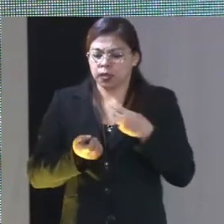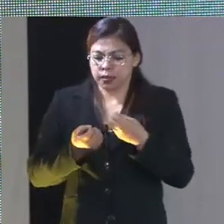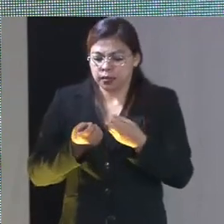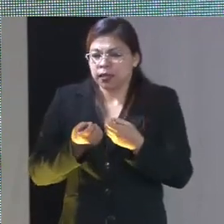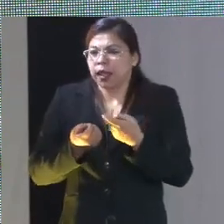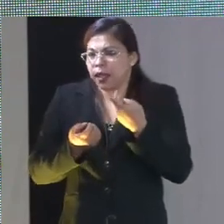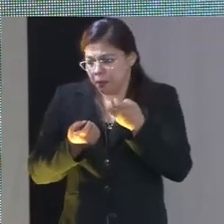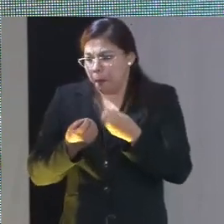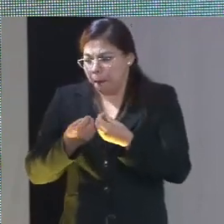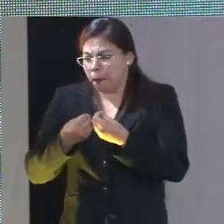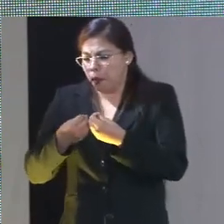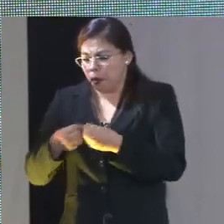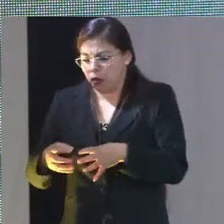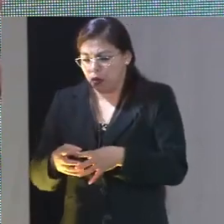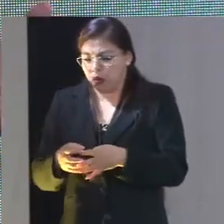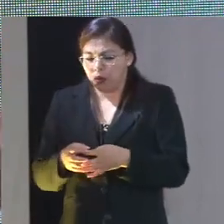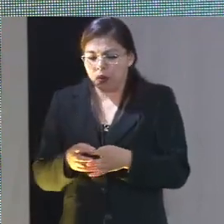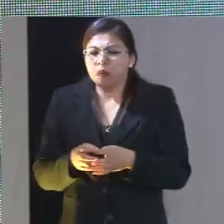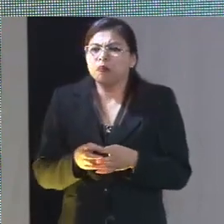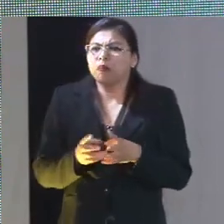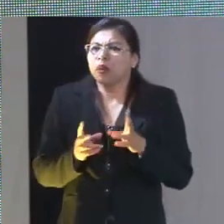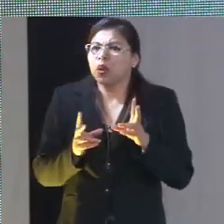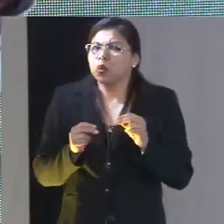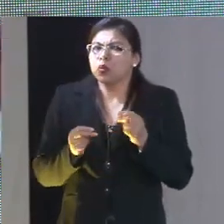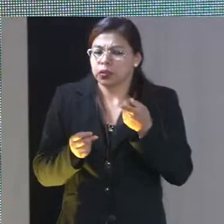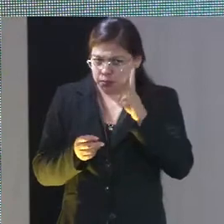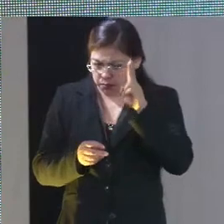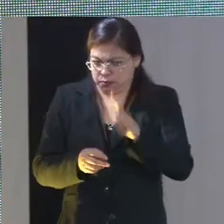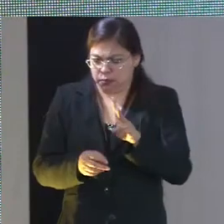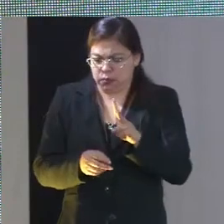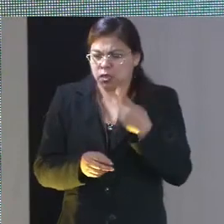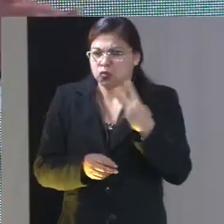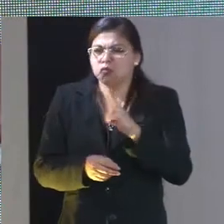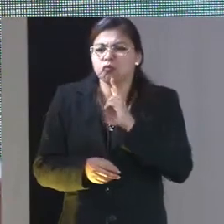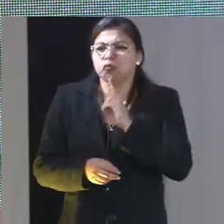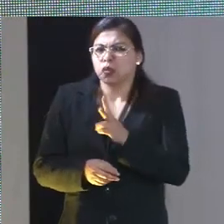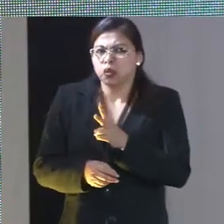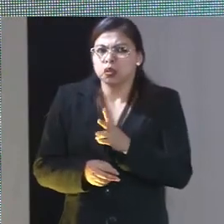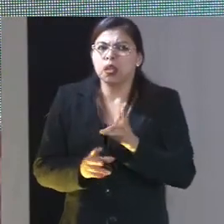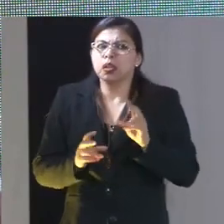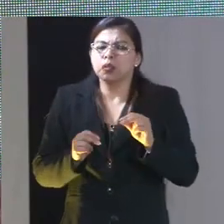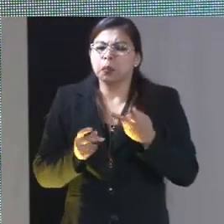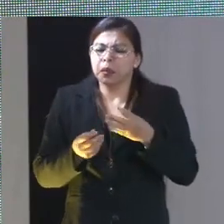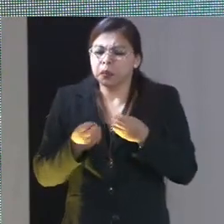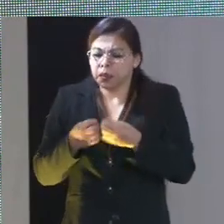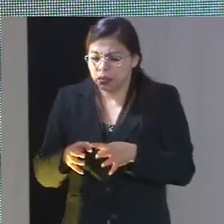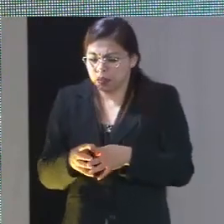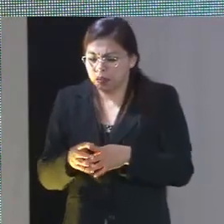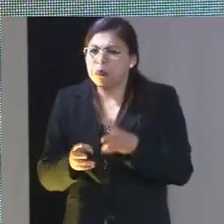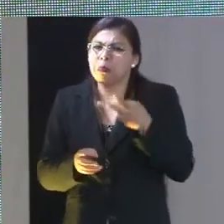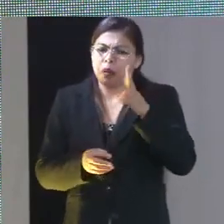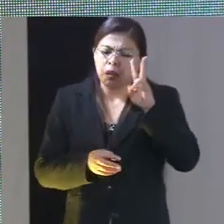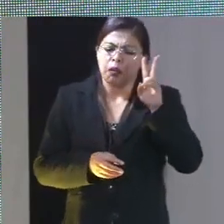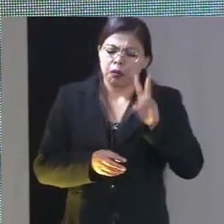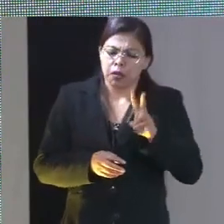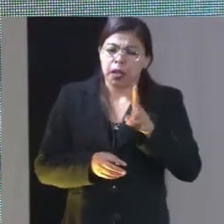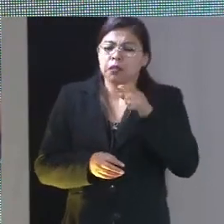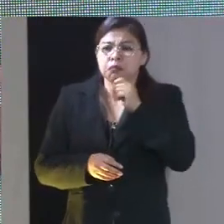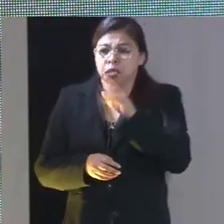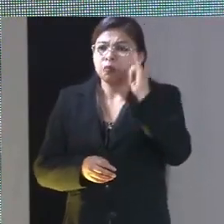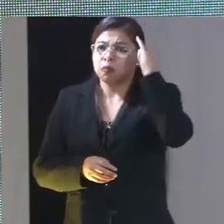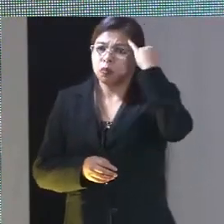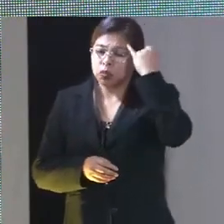voces de los vencidos, no es que no sean legítimas, no es que no sean voces, no es que no sean vencidos, pero en realidad se trata de